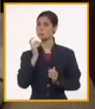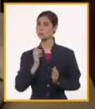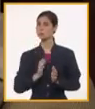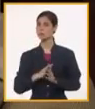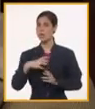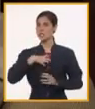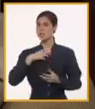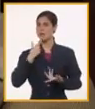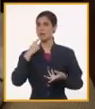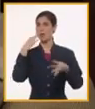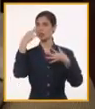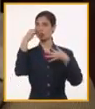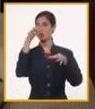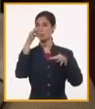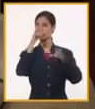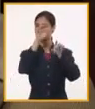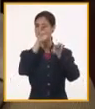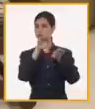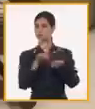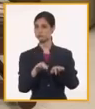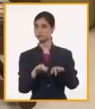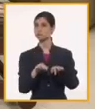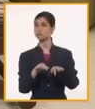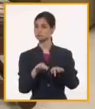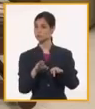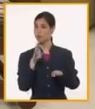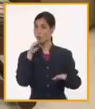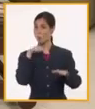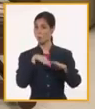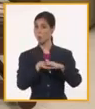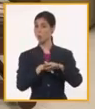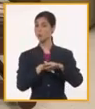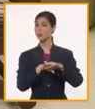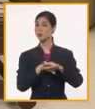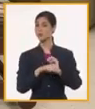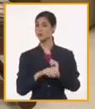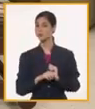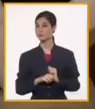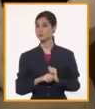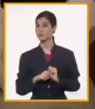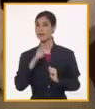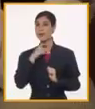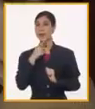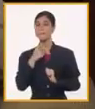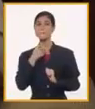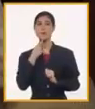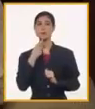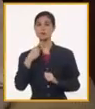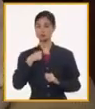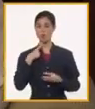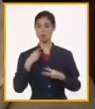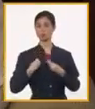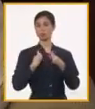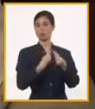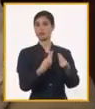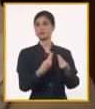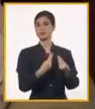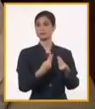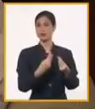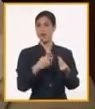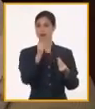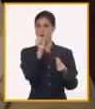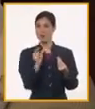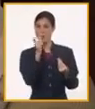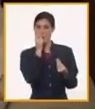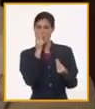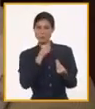folleto. El folleto que le dio a su amigo. Porque el que yo le di al chivato, él lo tenía. Claro. Lo que pasa es